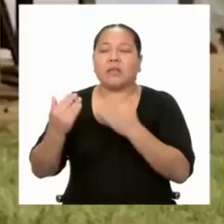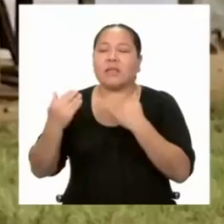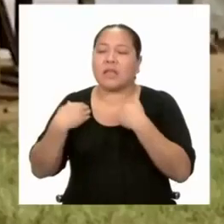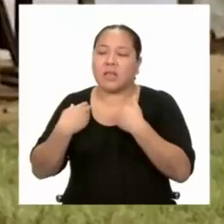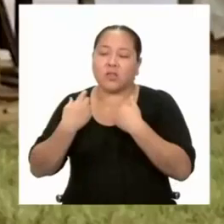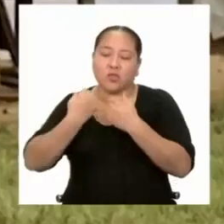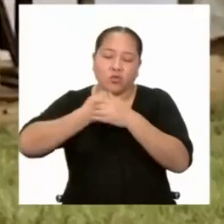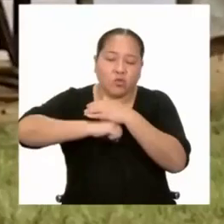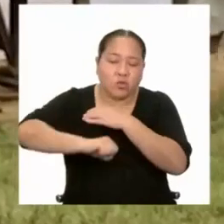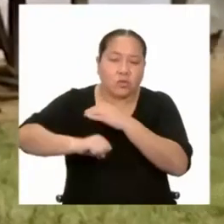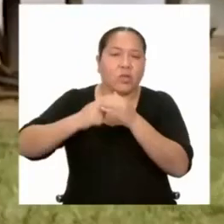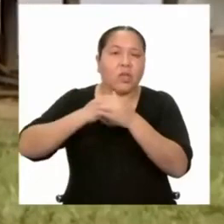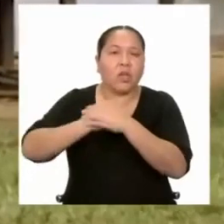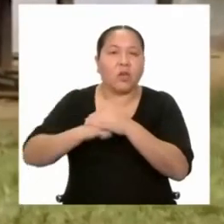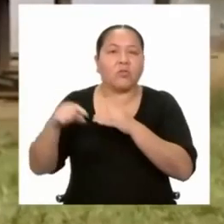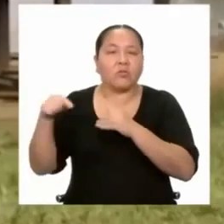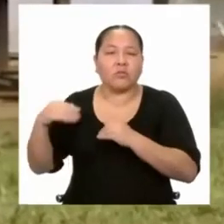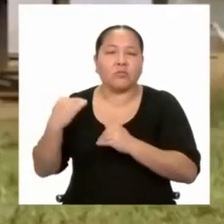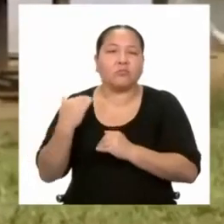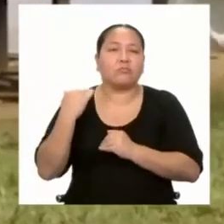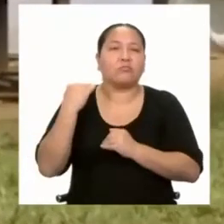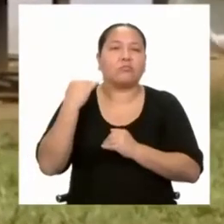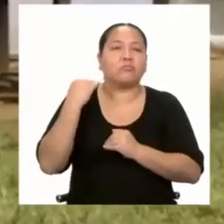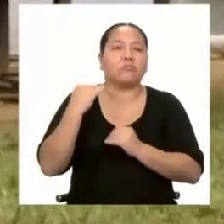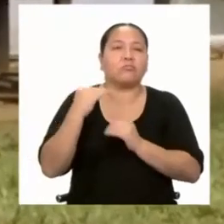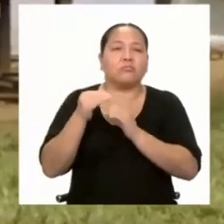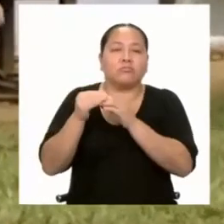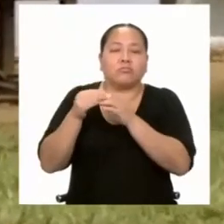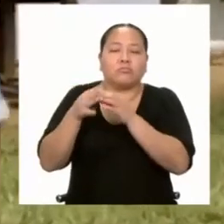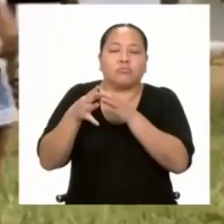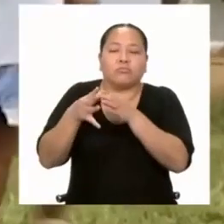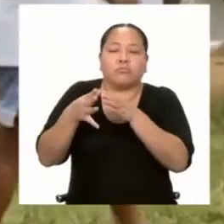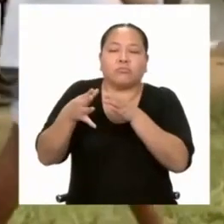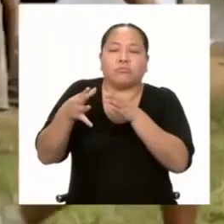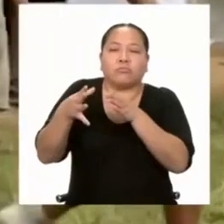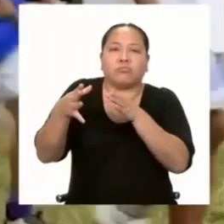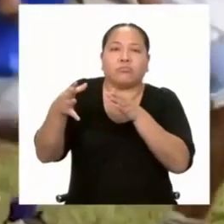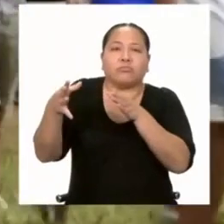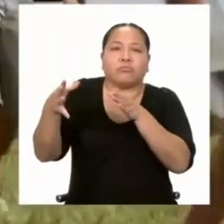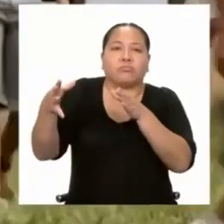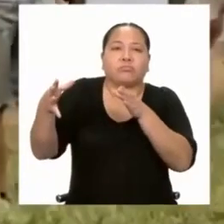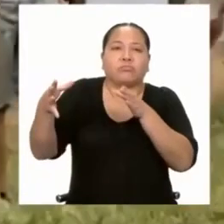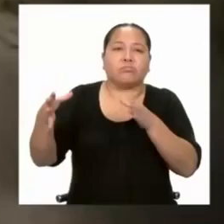hijos también y está creciendo la comunidad, ¿verdad?